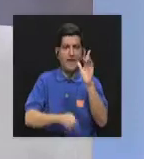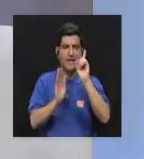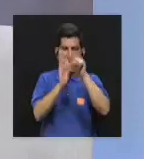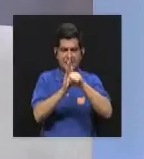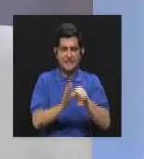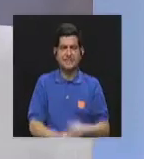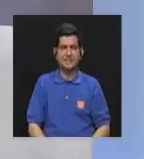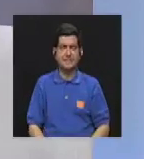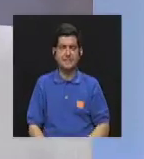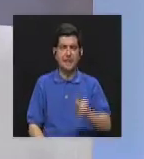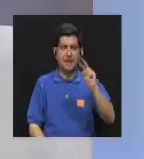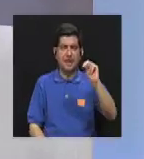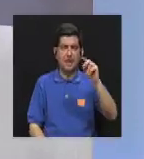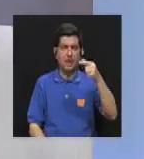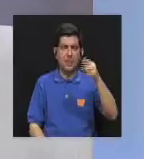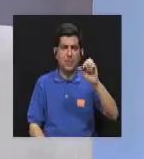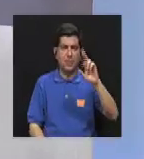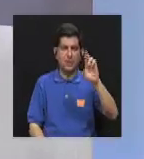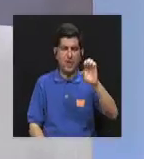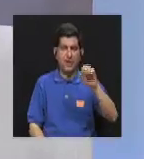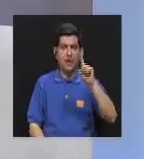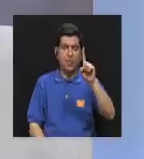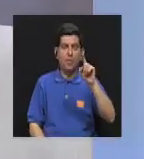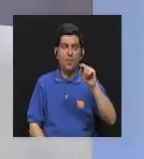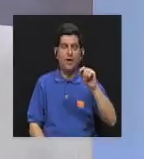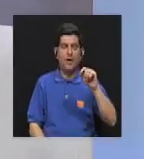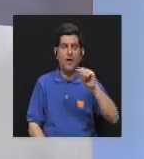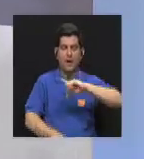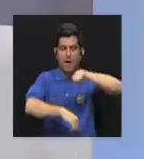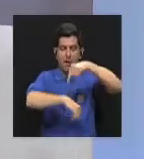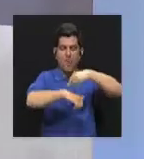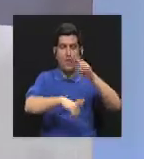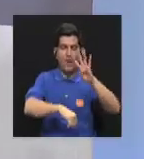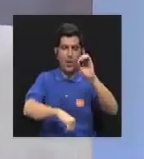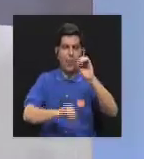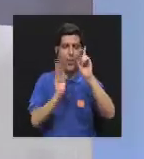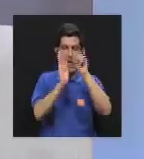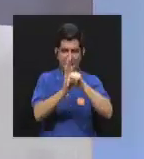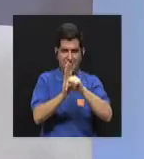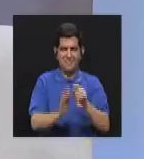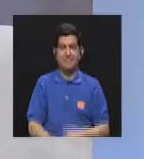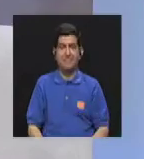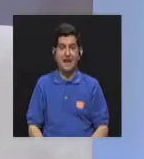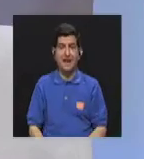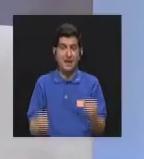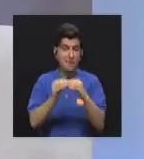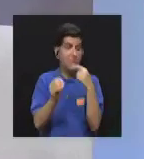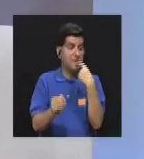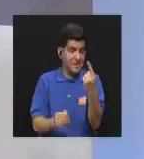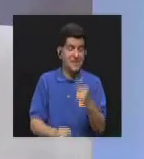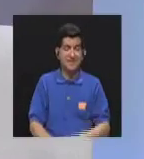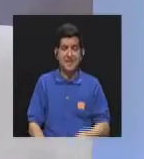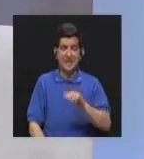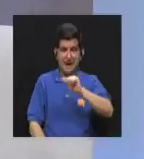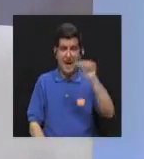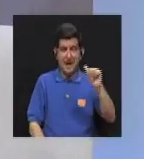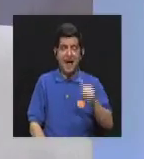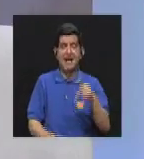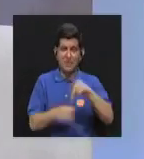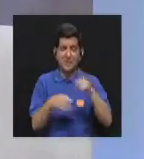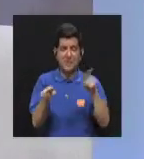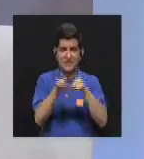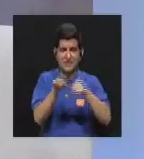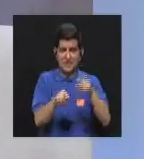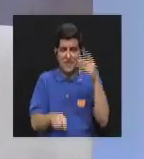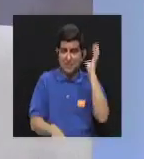y el de Noere dura 1 hora 40. Y por más verdad que, y como Alejandro participó también en la de audio,